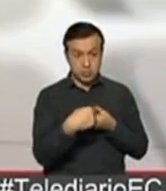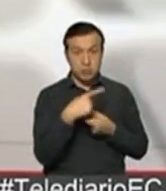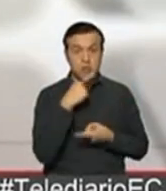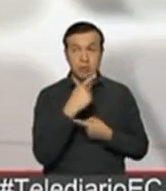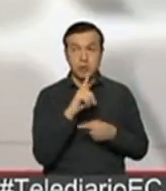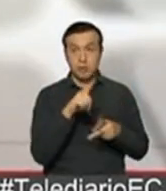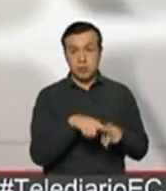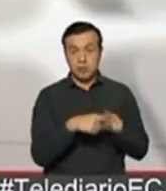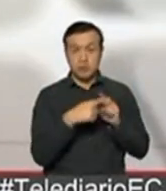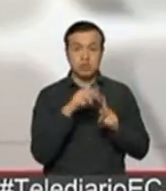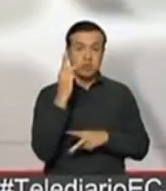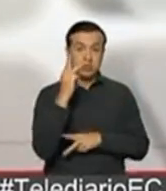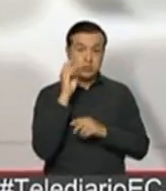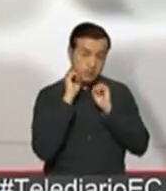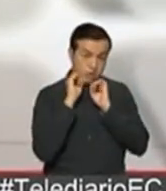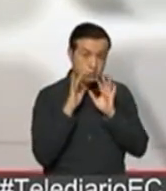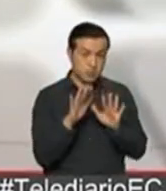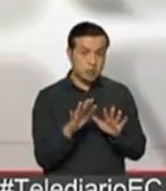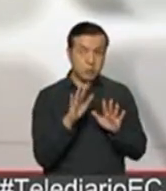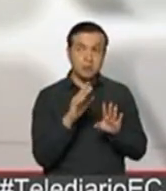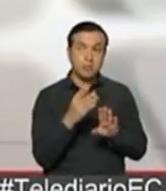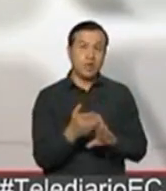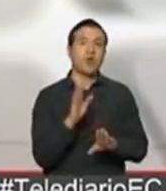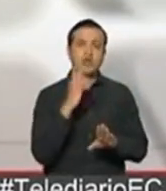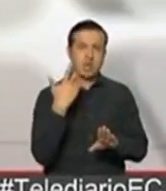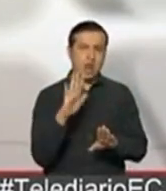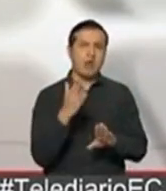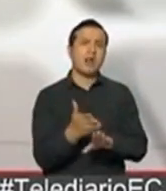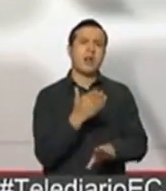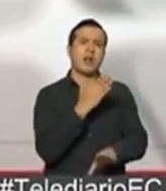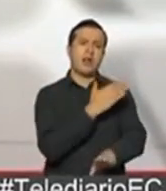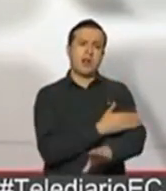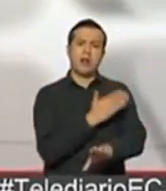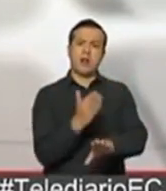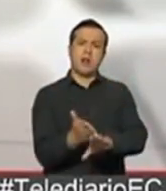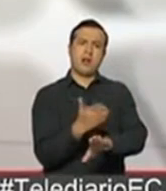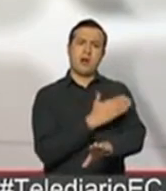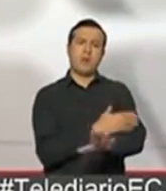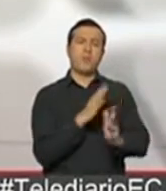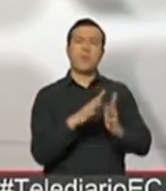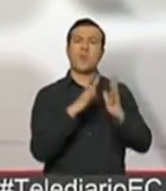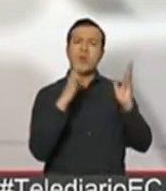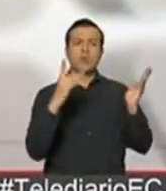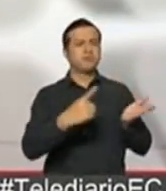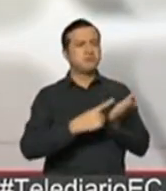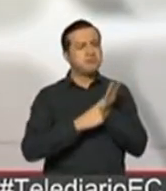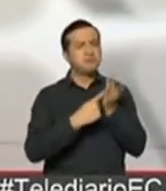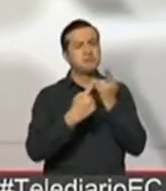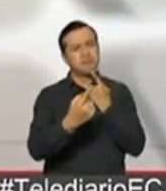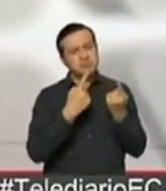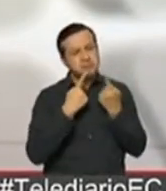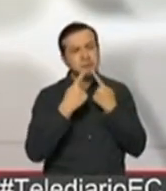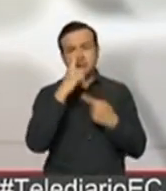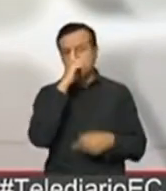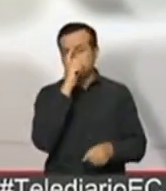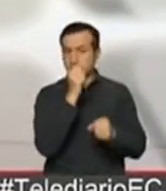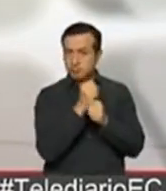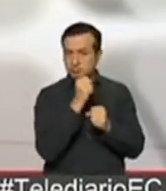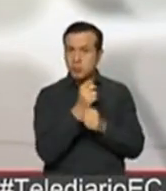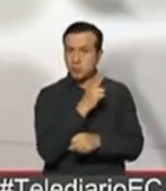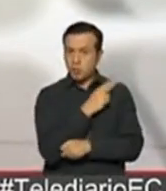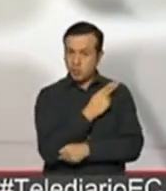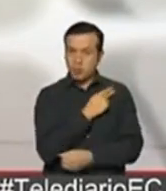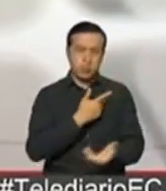comenzó el 16 de septiembre en los meses previos ha habido muchísima discusión y trabajo colectivo con las